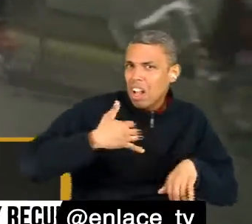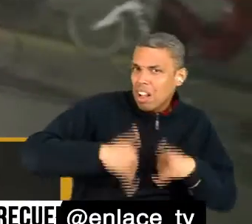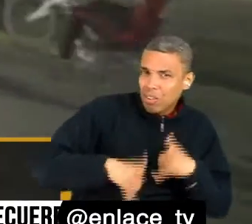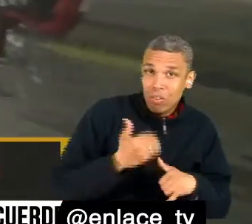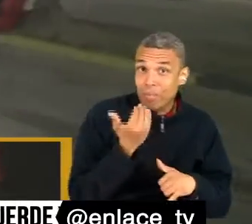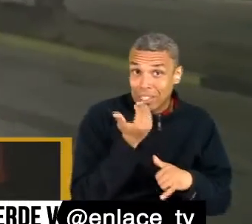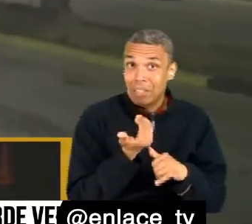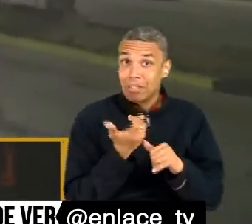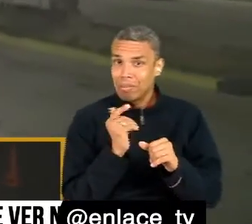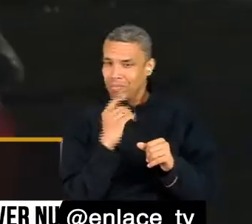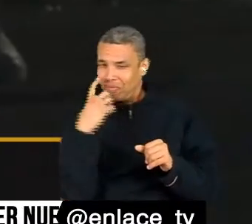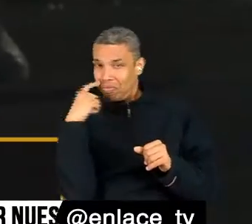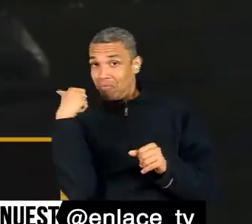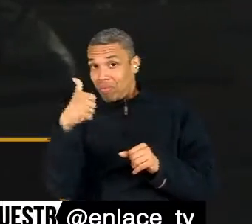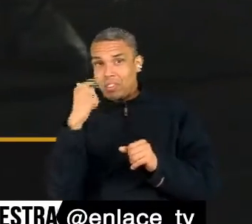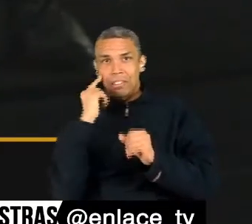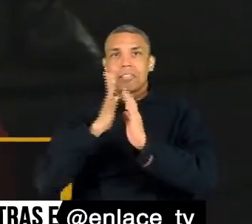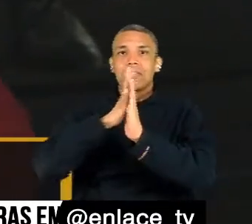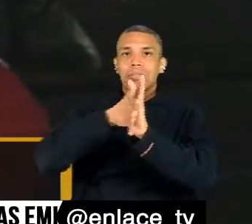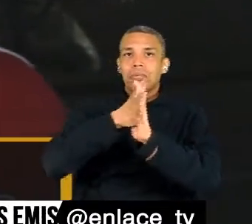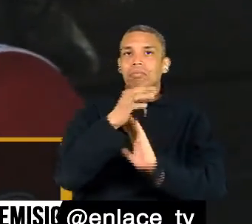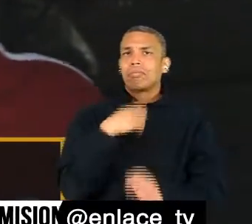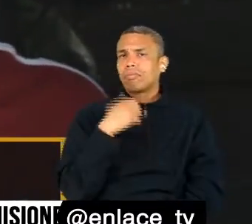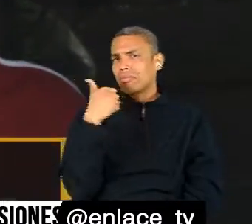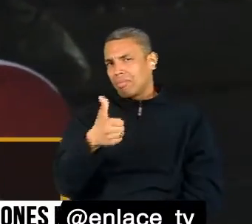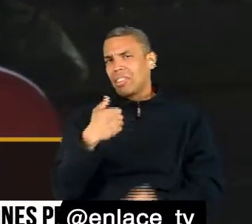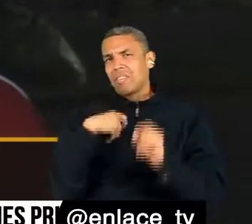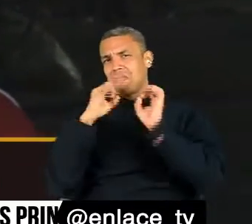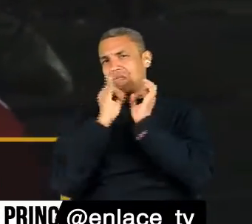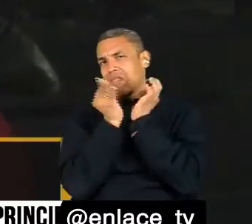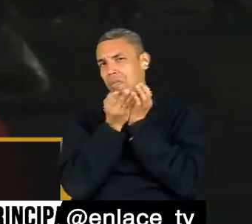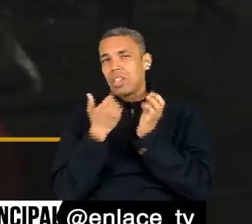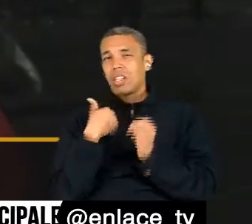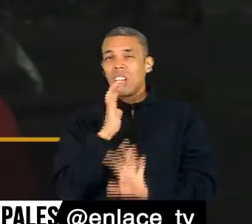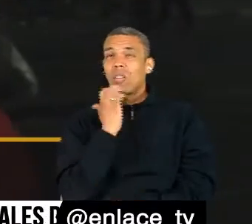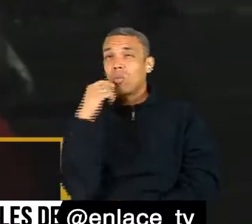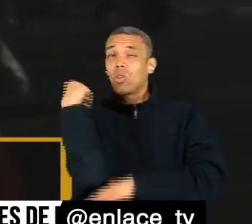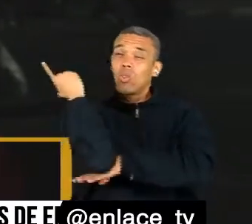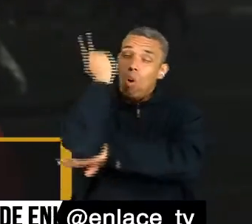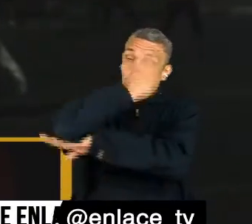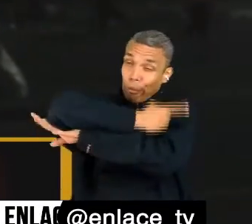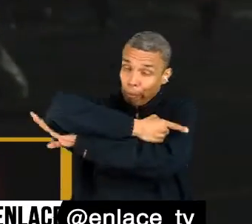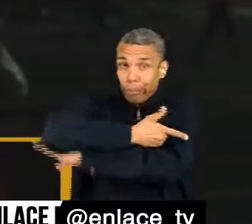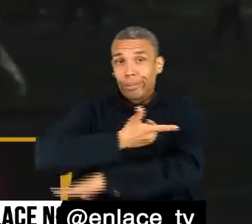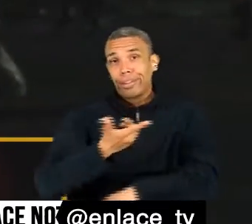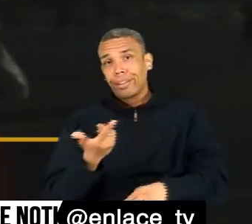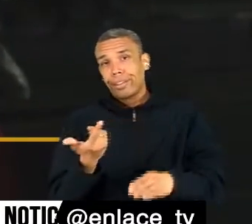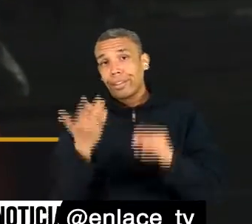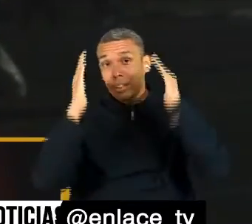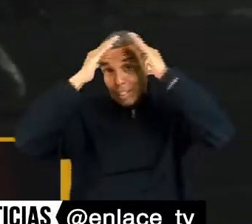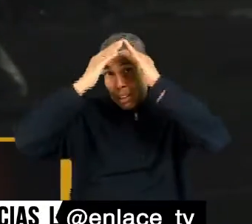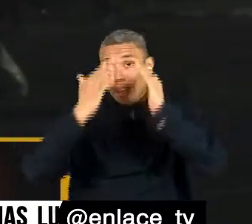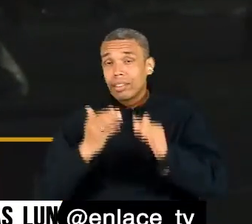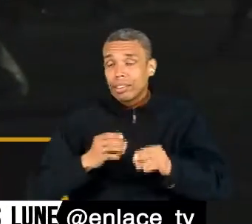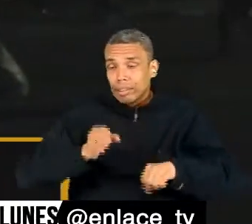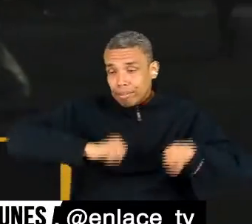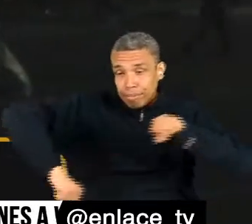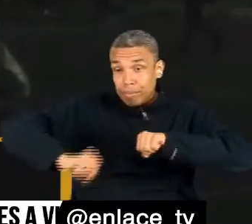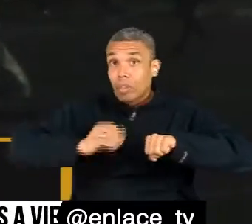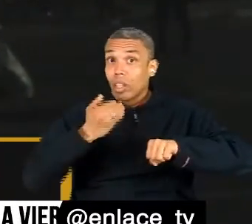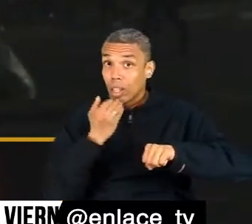día. Muy chévere para pasar tiempo en familia, uno que está todo el día en casa, los niños en la escuela, entonces esta es como la hora